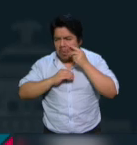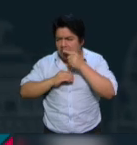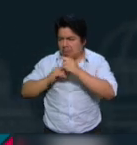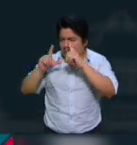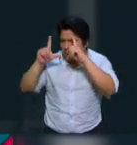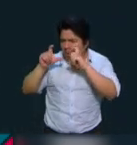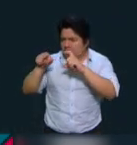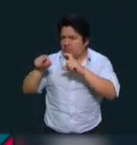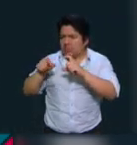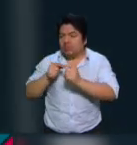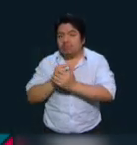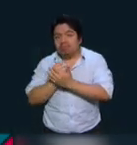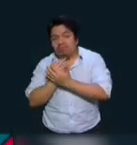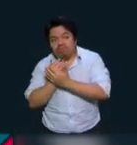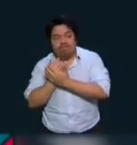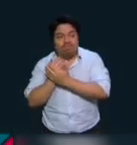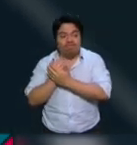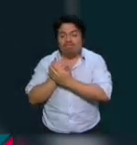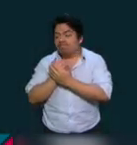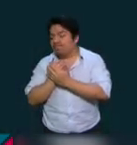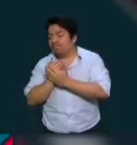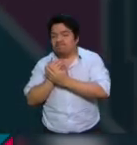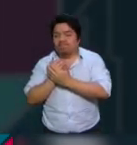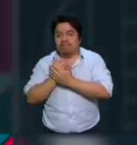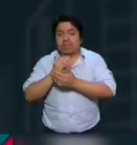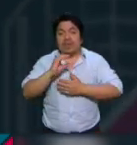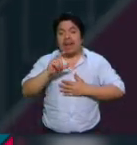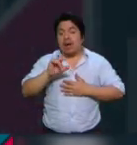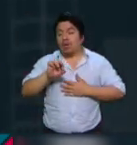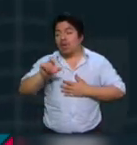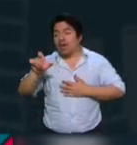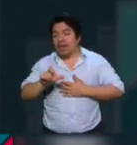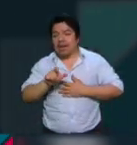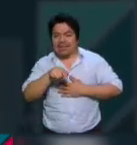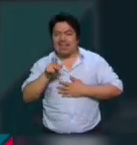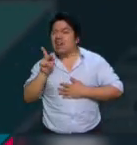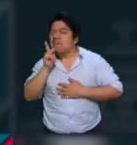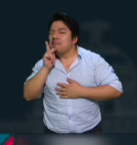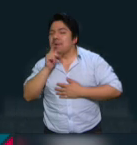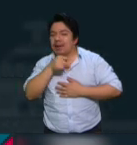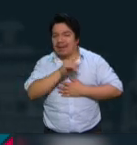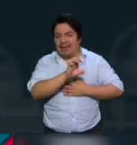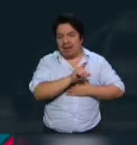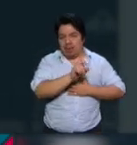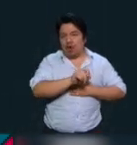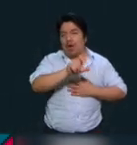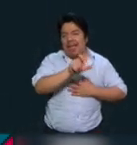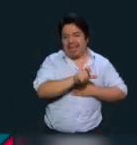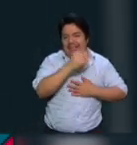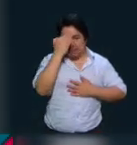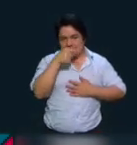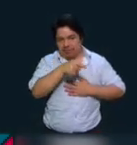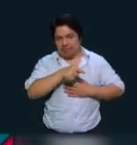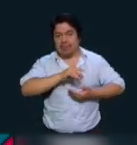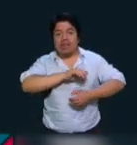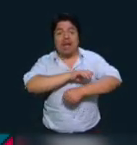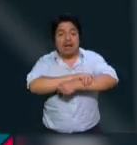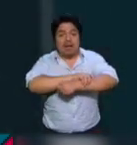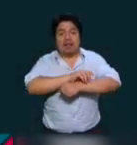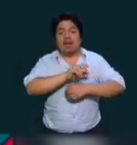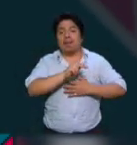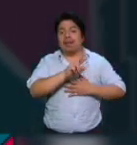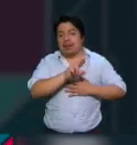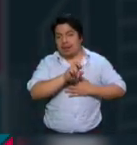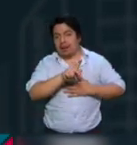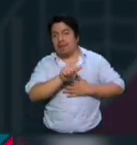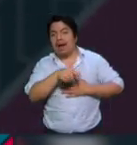foto se quedó esperando Claudio x laporte es padre de Claudio x de quien estuvo detrás de la alianza del Pri del pan